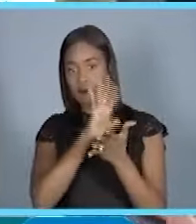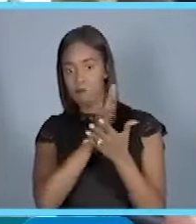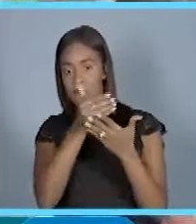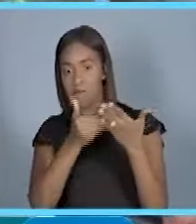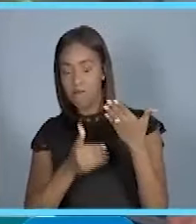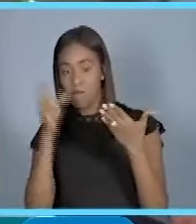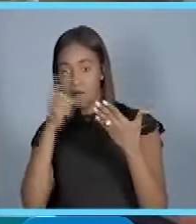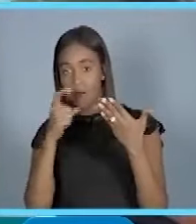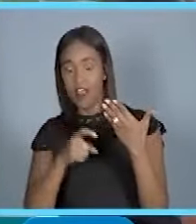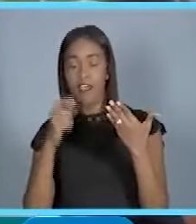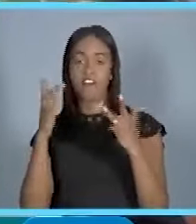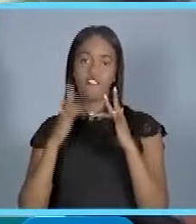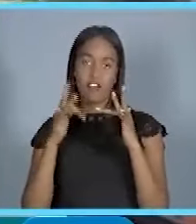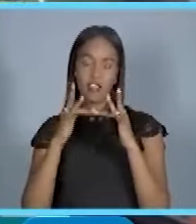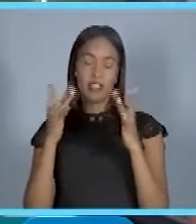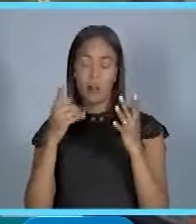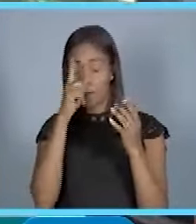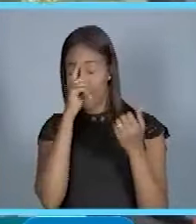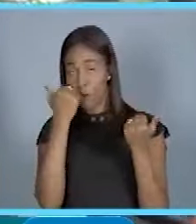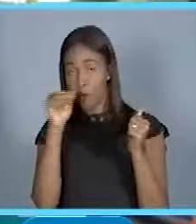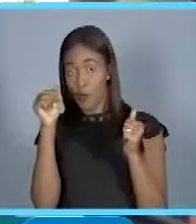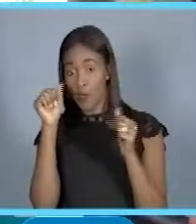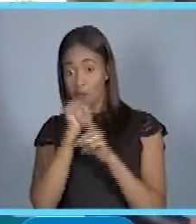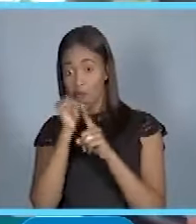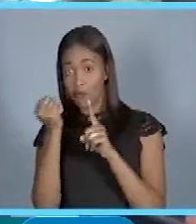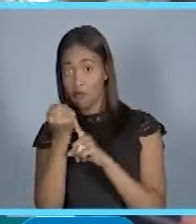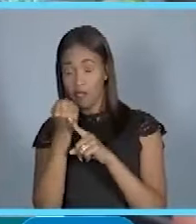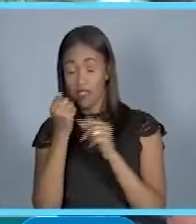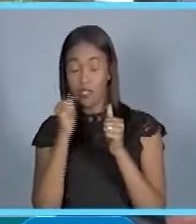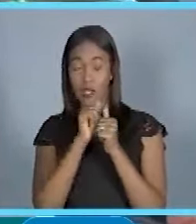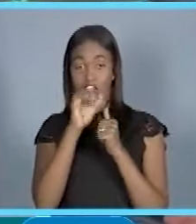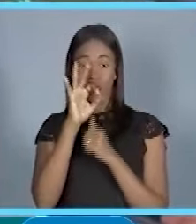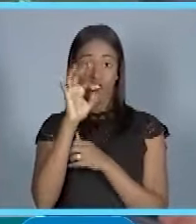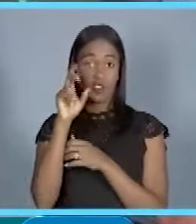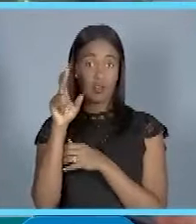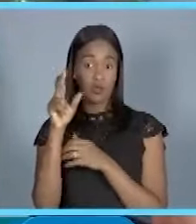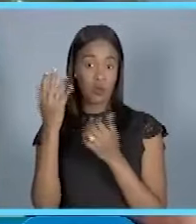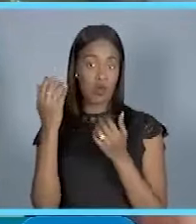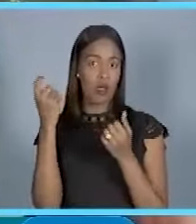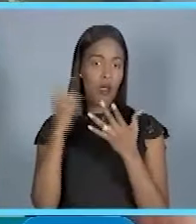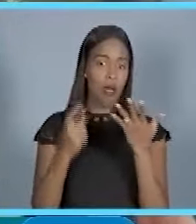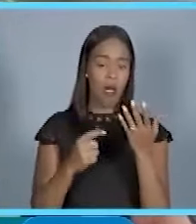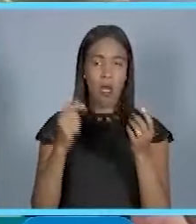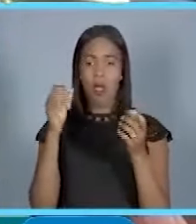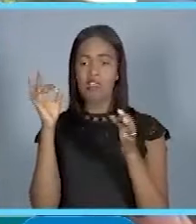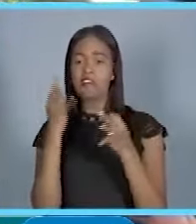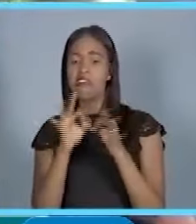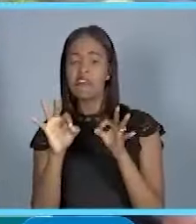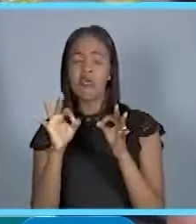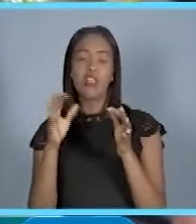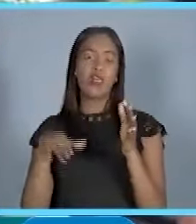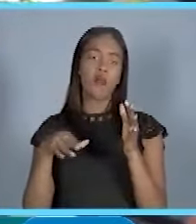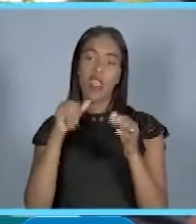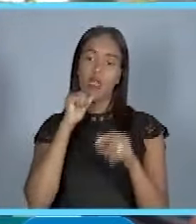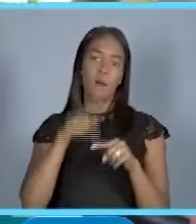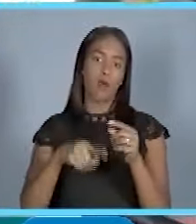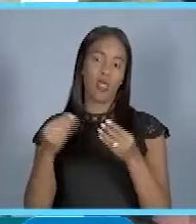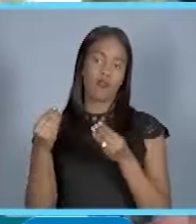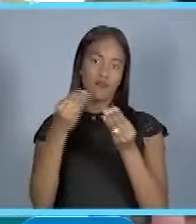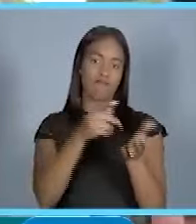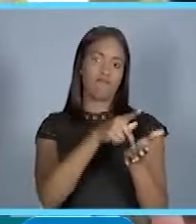que por alguna situación de, diríamos, de escritura o de algo, cosas sencillas, todavía no han podido